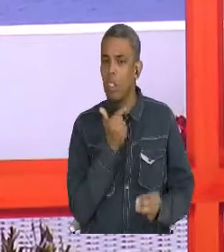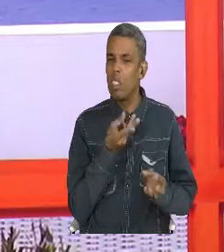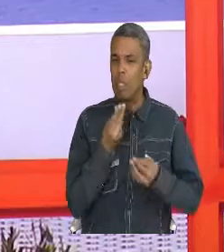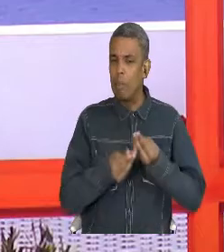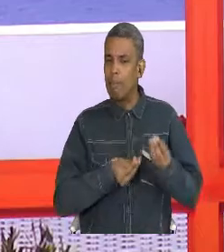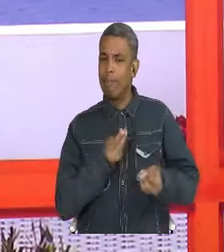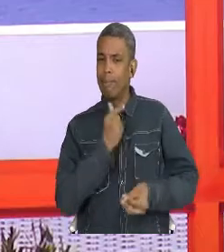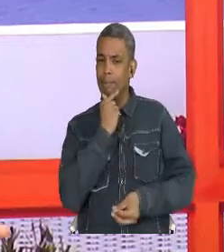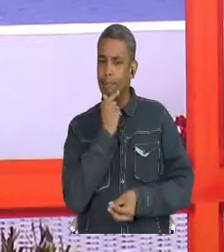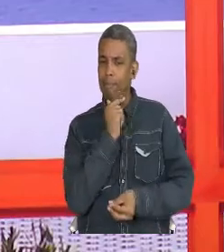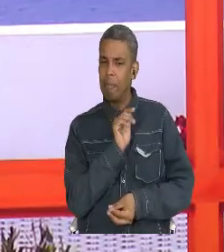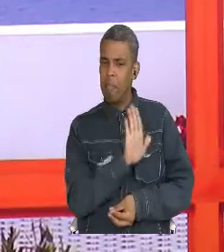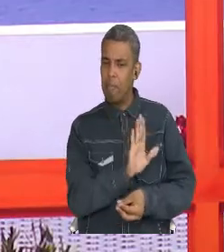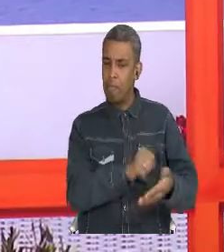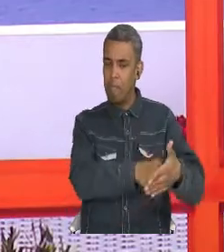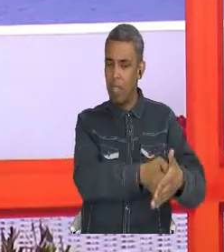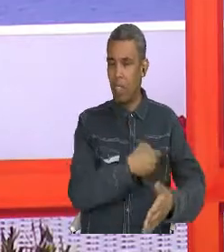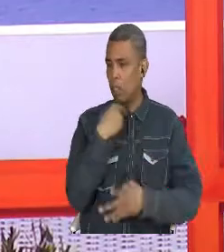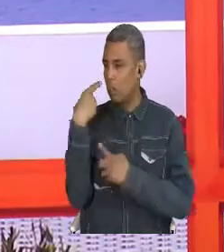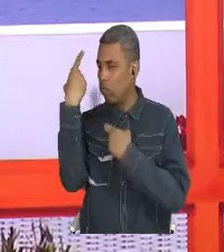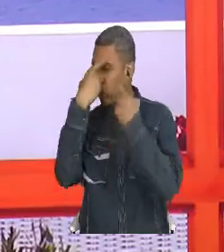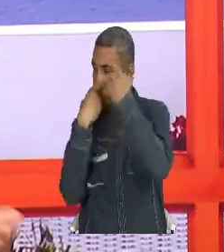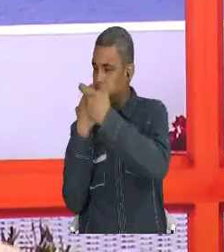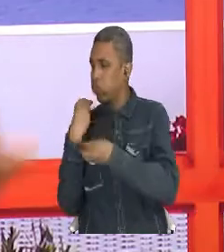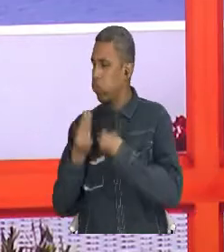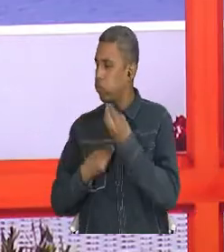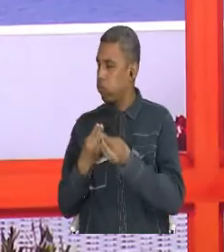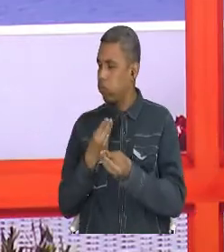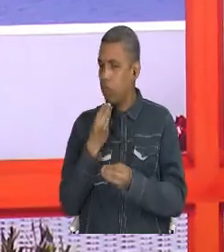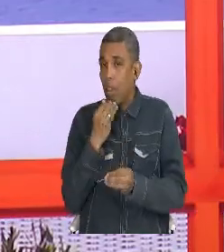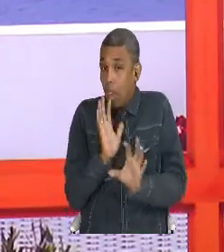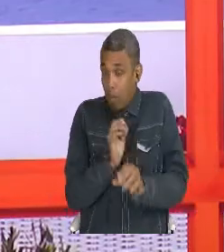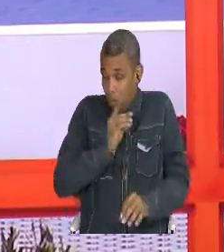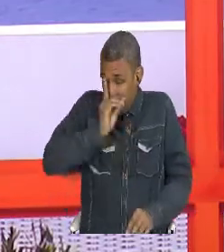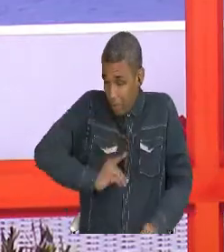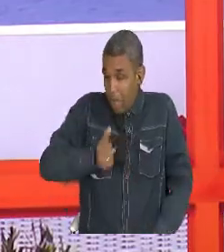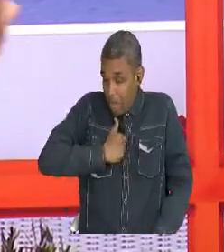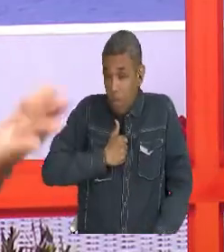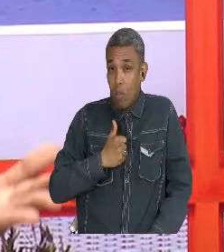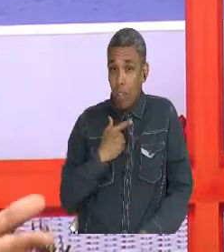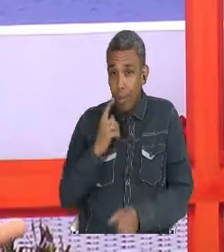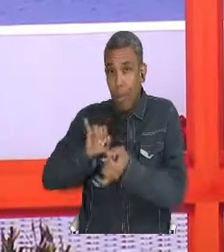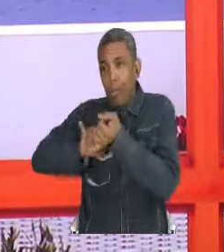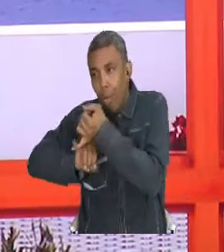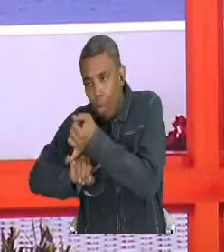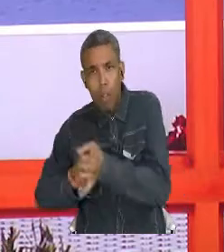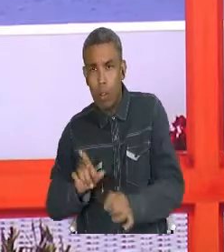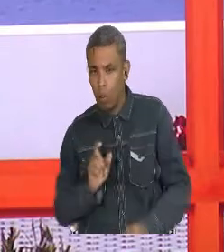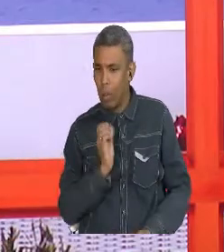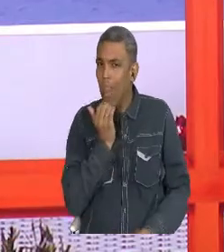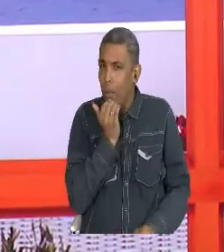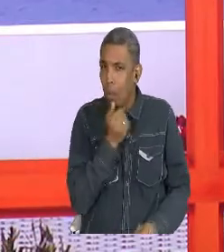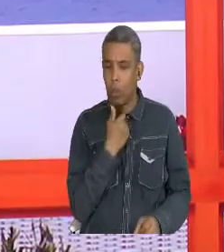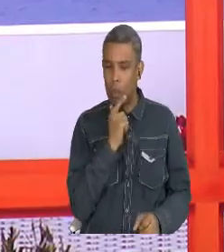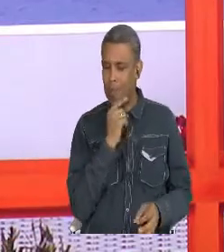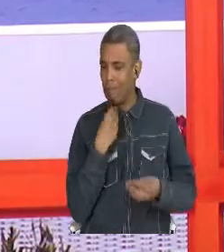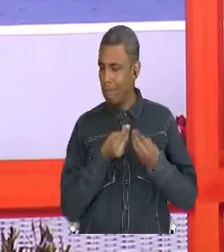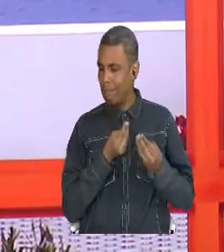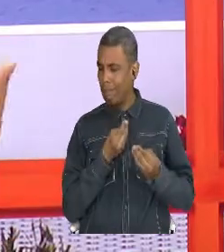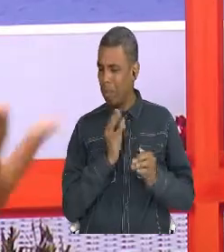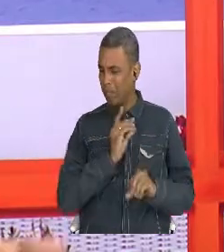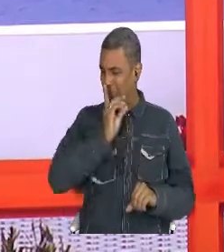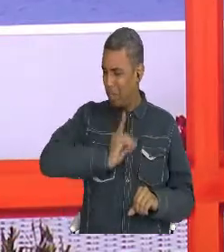sentir mejor, porque al menos si nos equivocamos, pues nos equivocamos sobre una decisión que tomamos nosotros y no una decisión que otro tomó. Y eso también nos lleva a un mayor